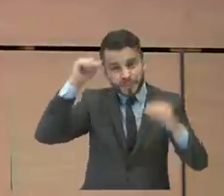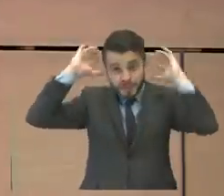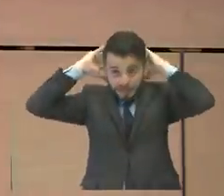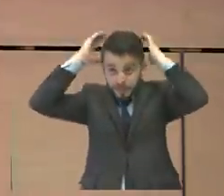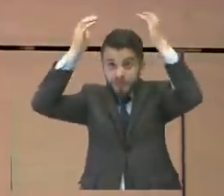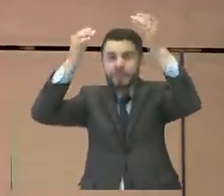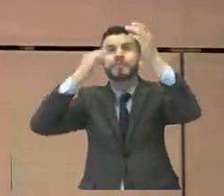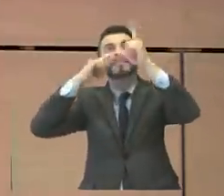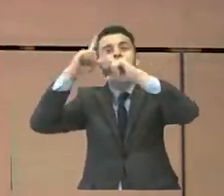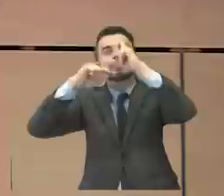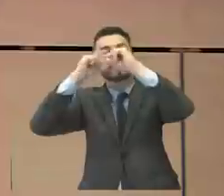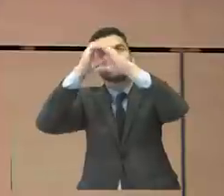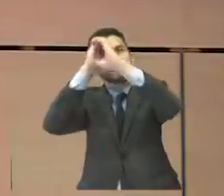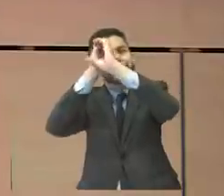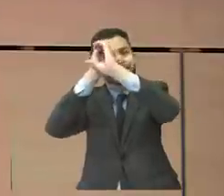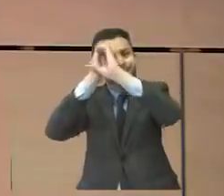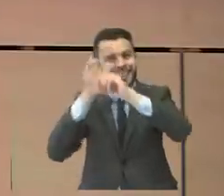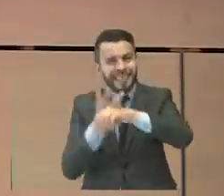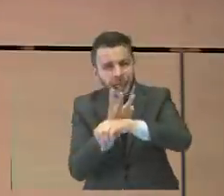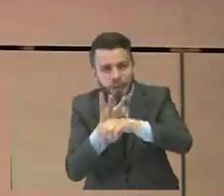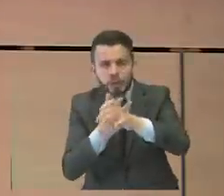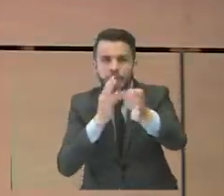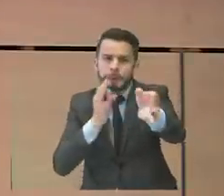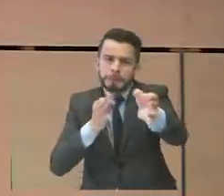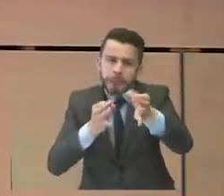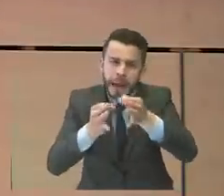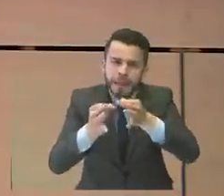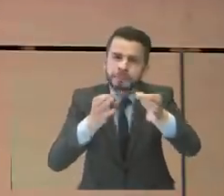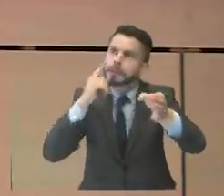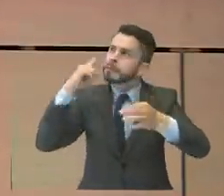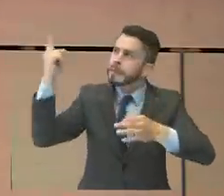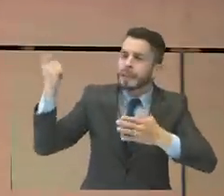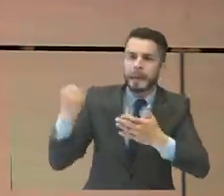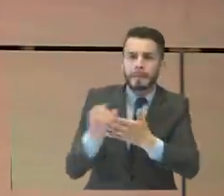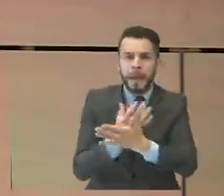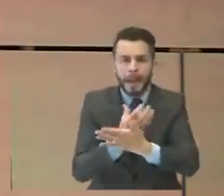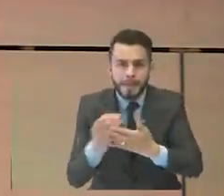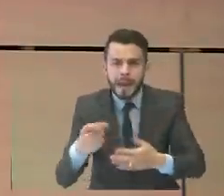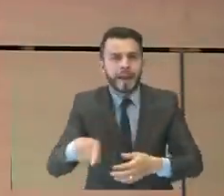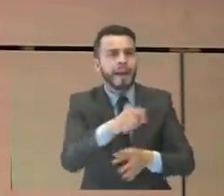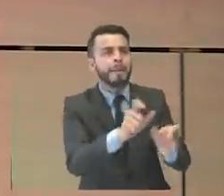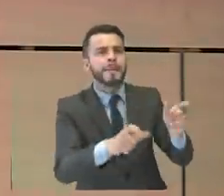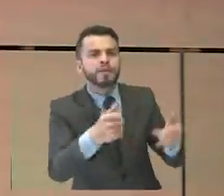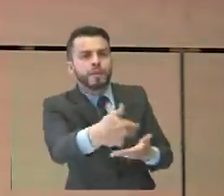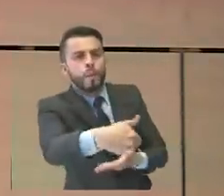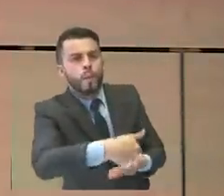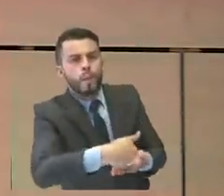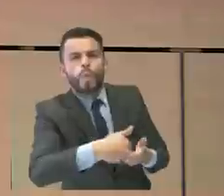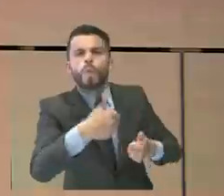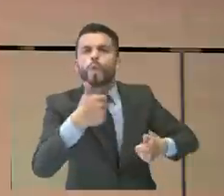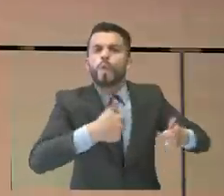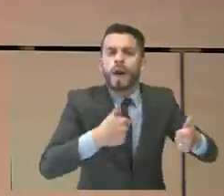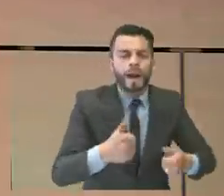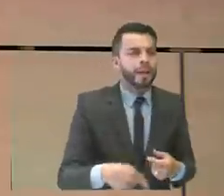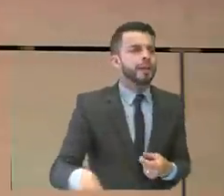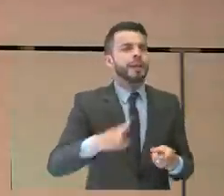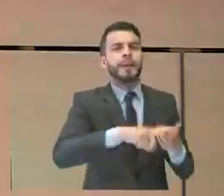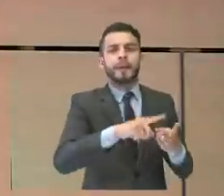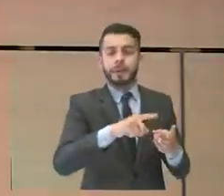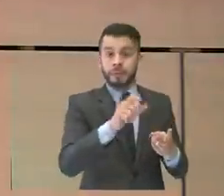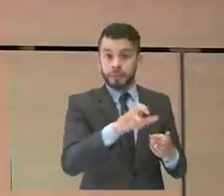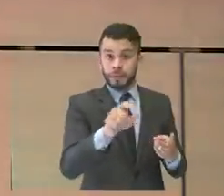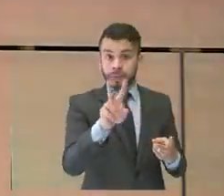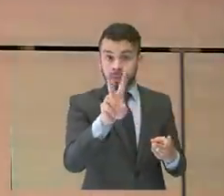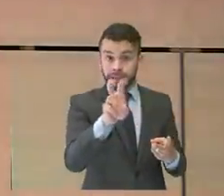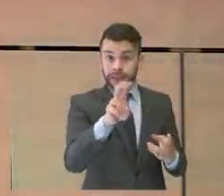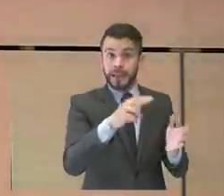detalle, le dedicamos 3 horas a mirar muy en detalle qué nos había propuesto la gente, qué nos había dicho los 7.000 ciudadanos que hicieron